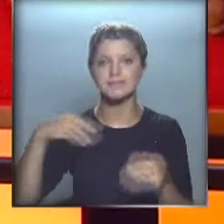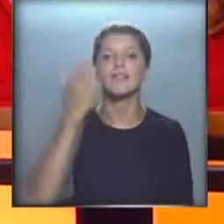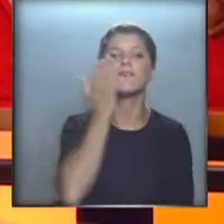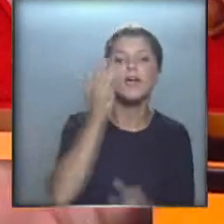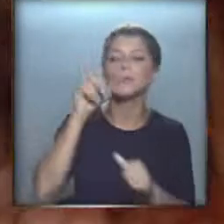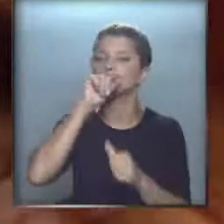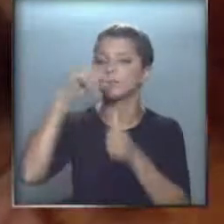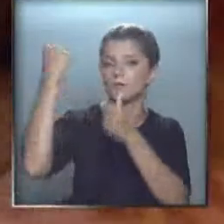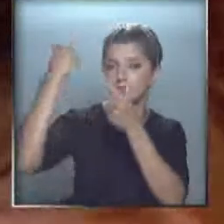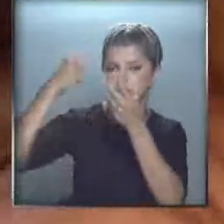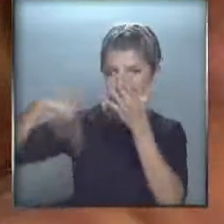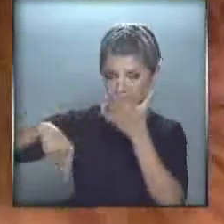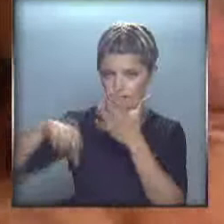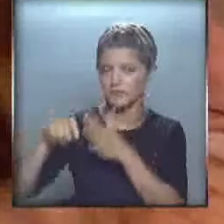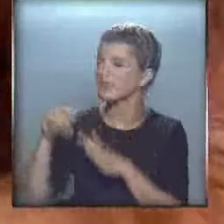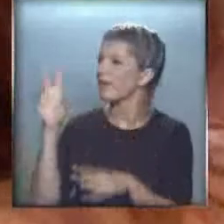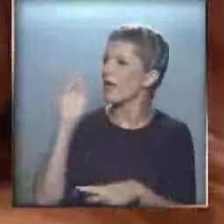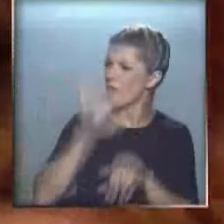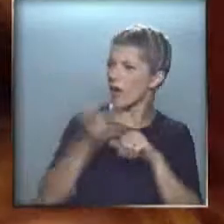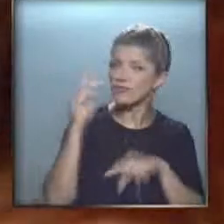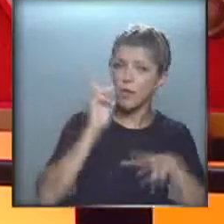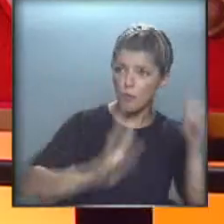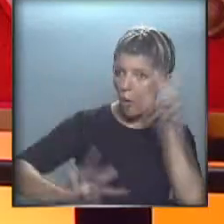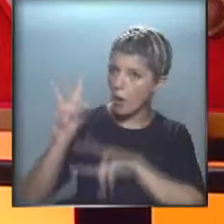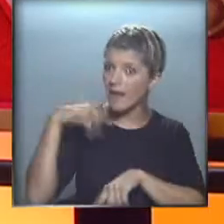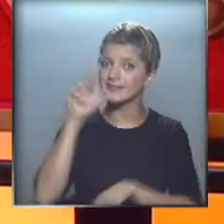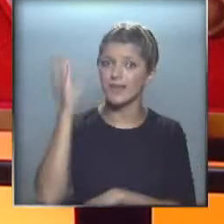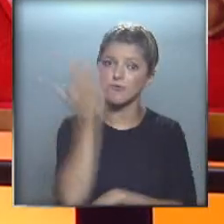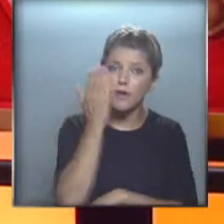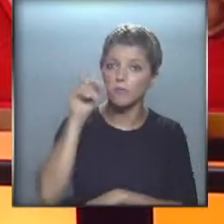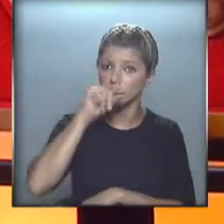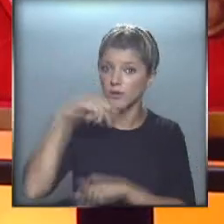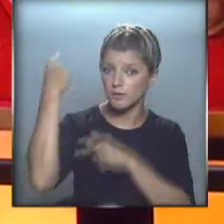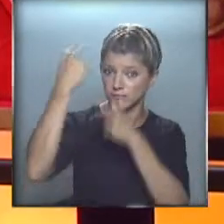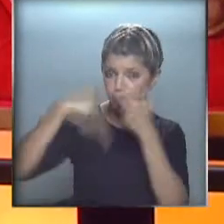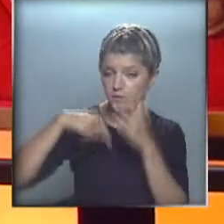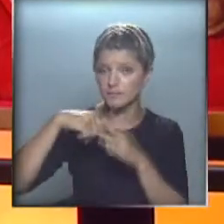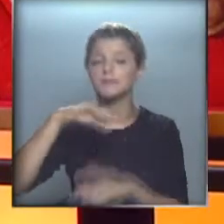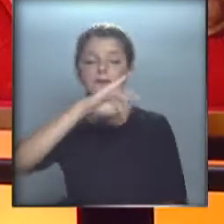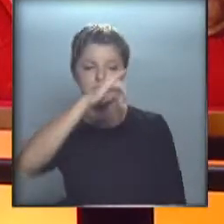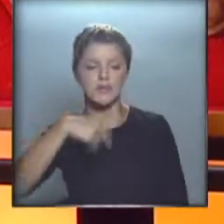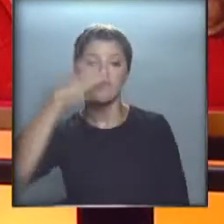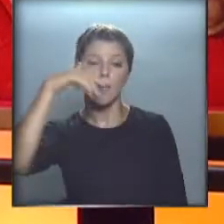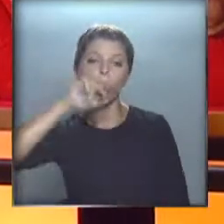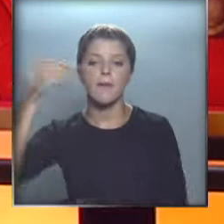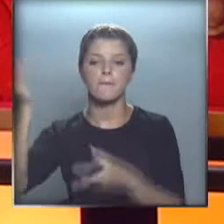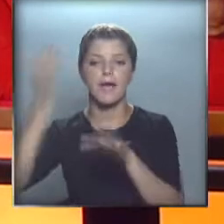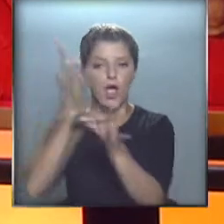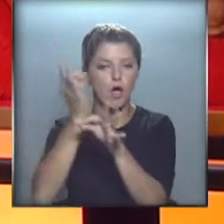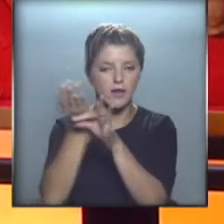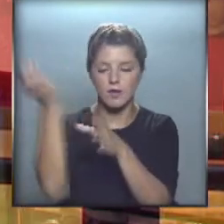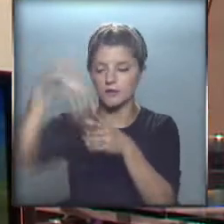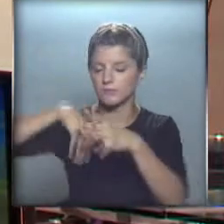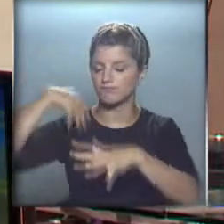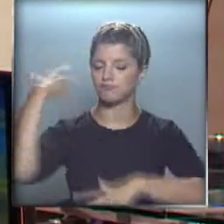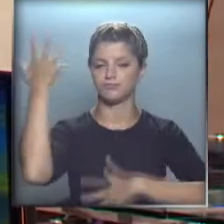se busca por las redes sociales. Okay. Y después explota todo en el colegio. O sea, el comienzo de todo,